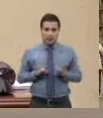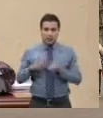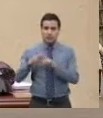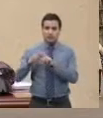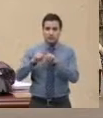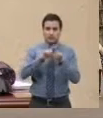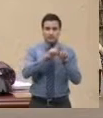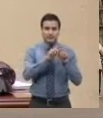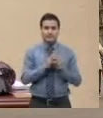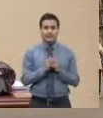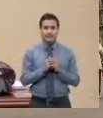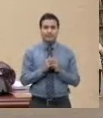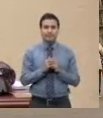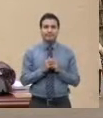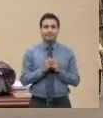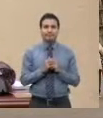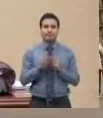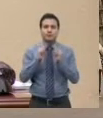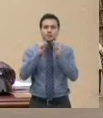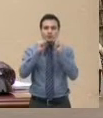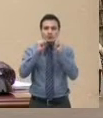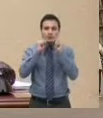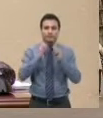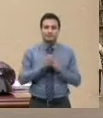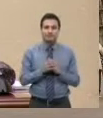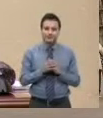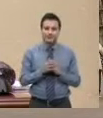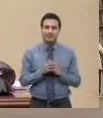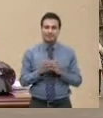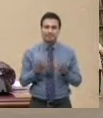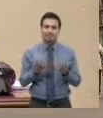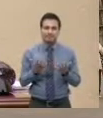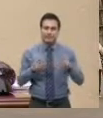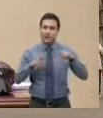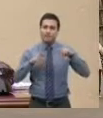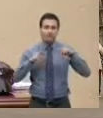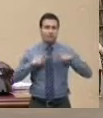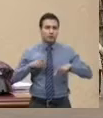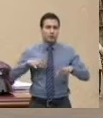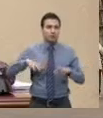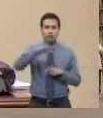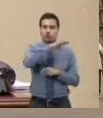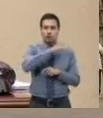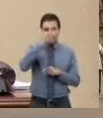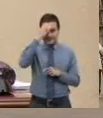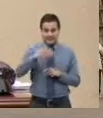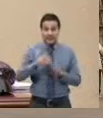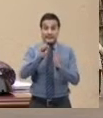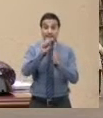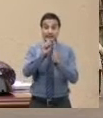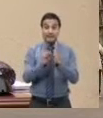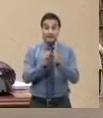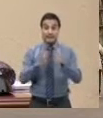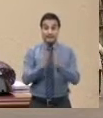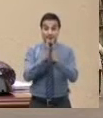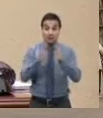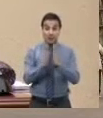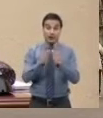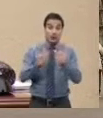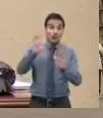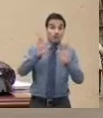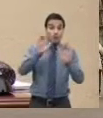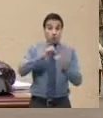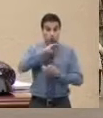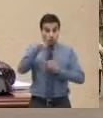plural, coincide en el hecho de que en una democracia no todo se vale, sobre todo cuando